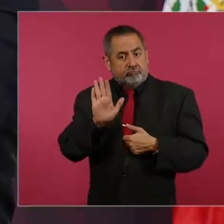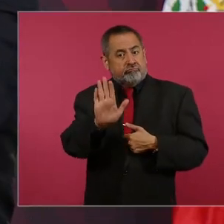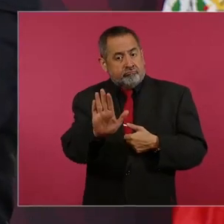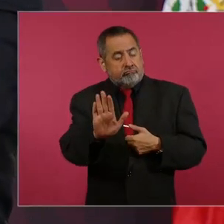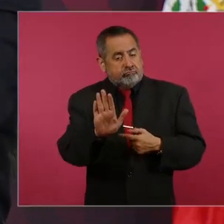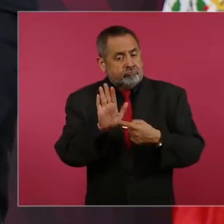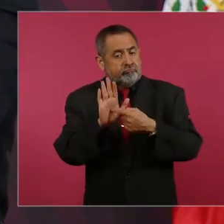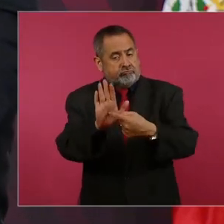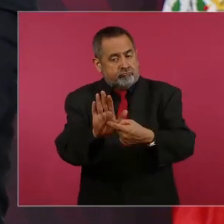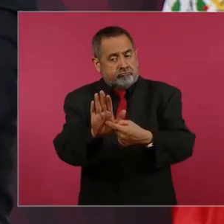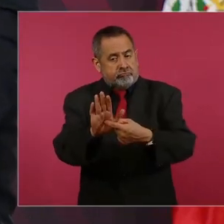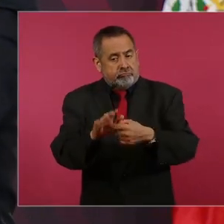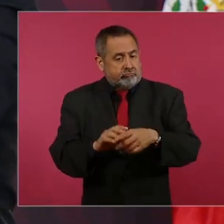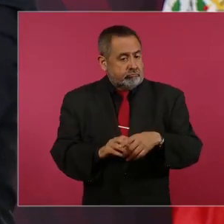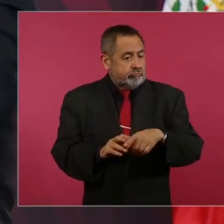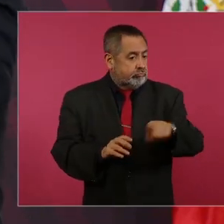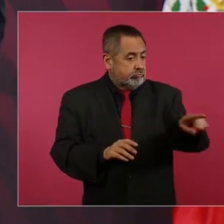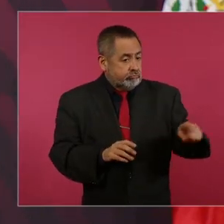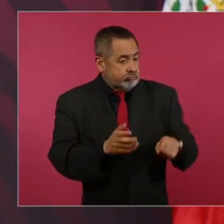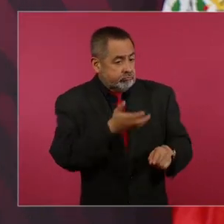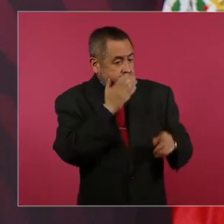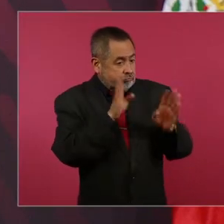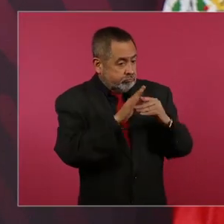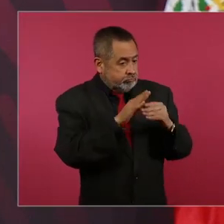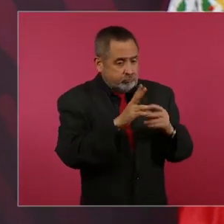se es conservador